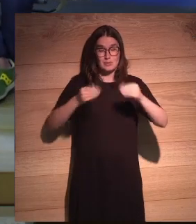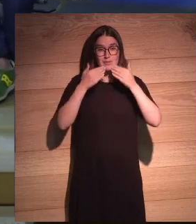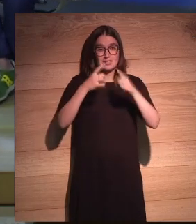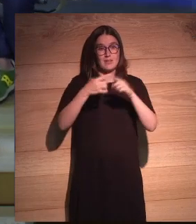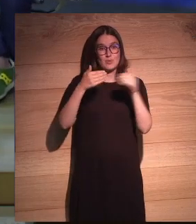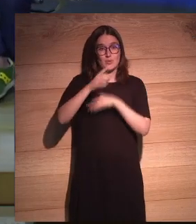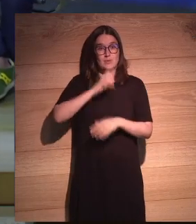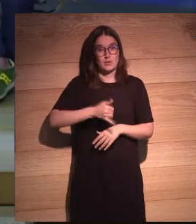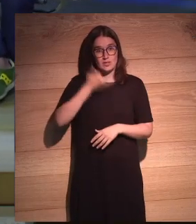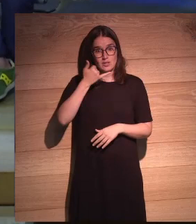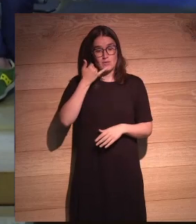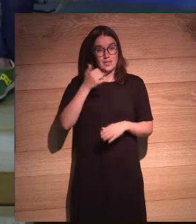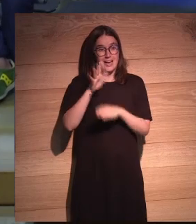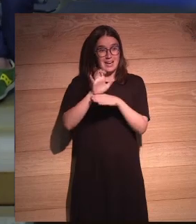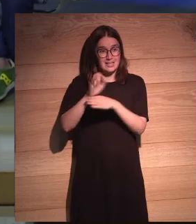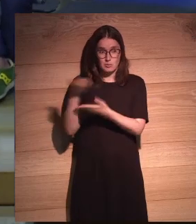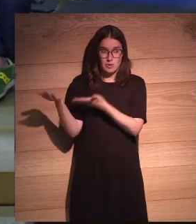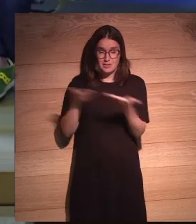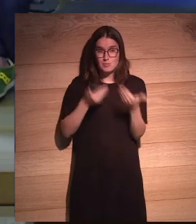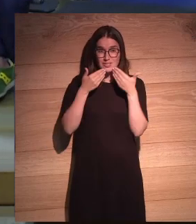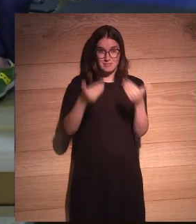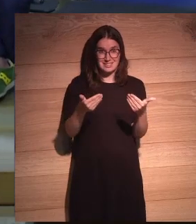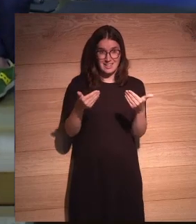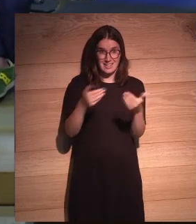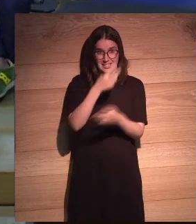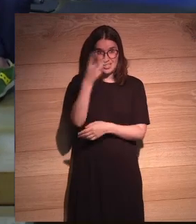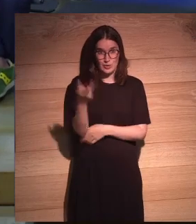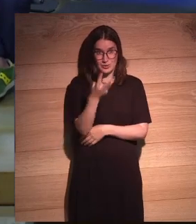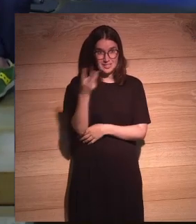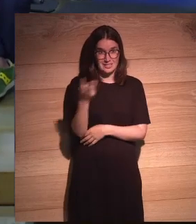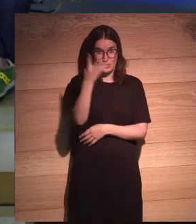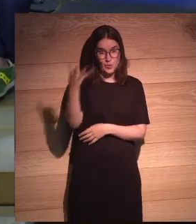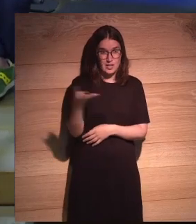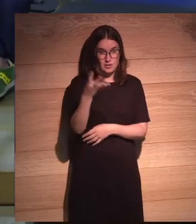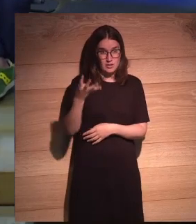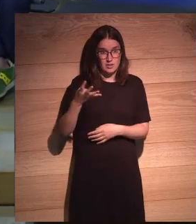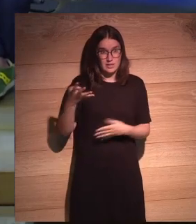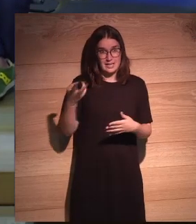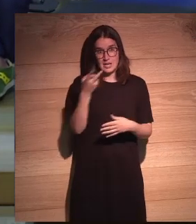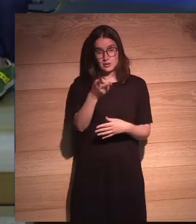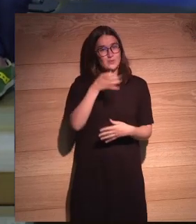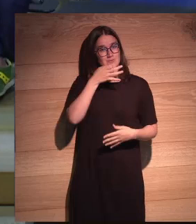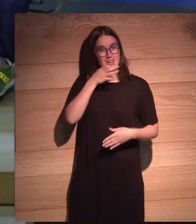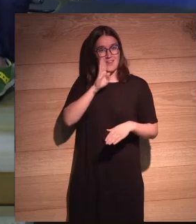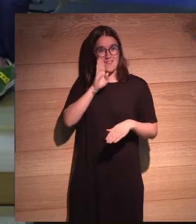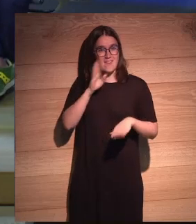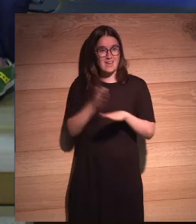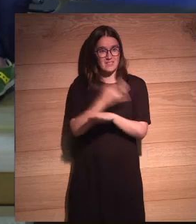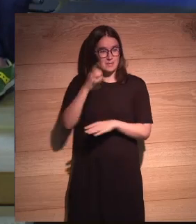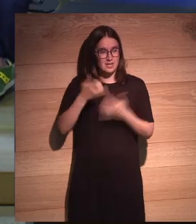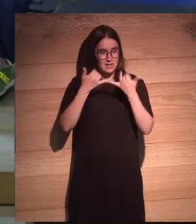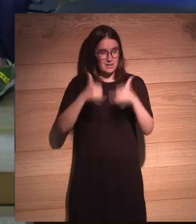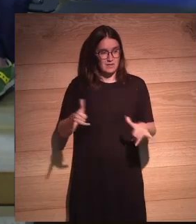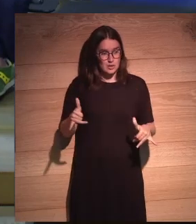Profuturo, a Fundación Telefónica, a la Caixa por invitarnos. Muchísimas gracias a los ustedes 4, y a las 2 que nos introdujeron también en el